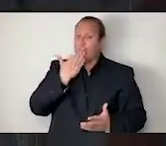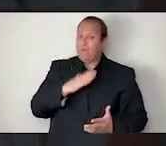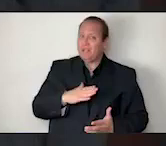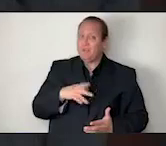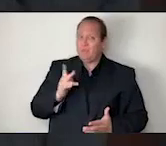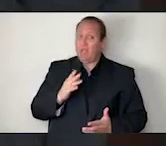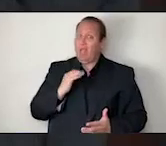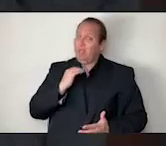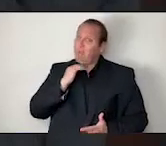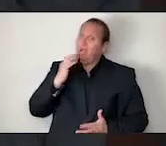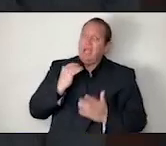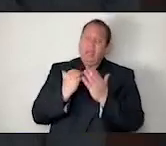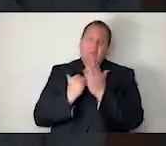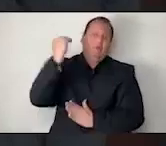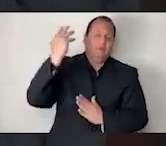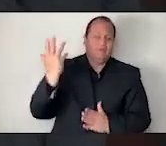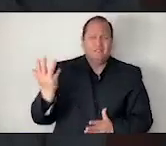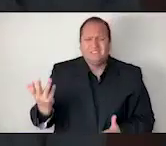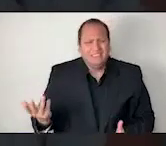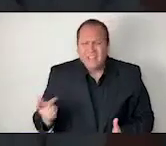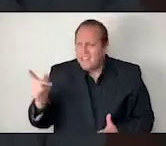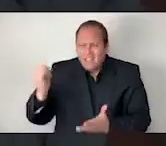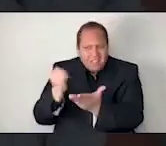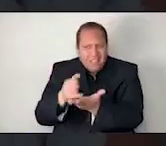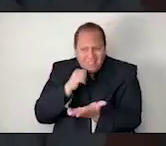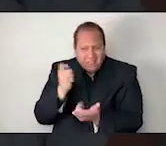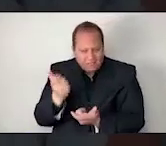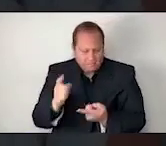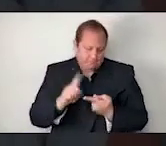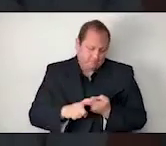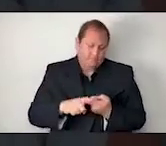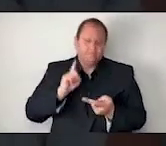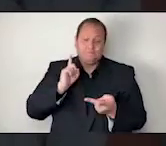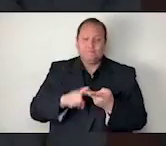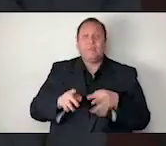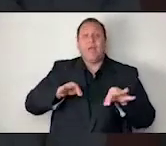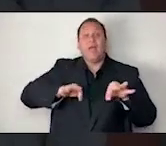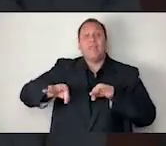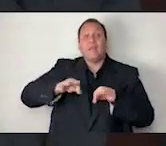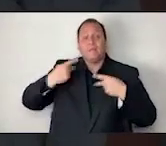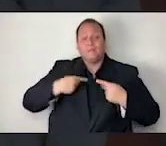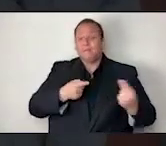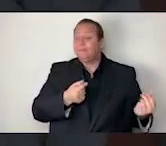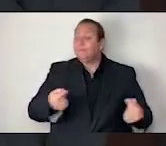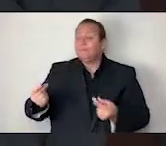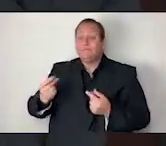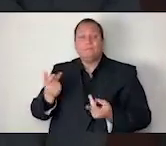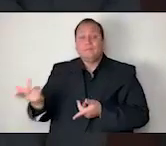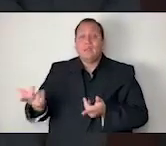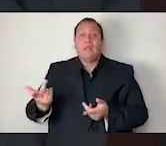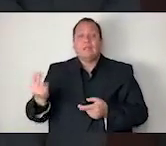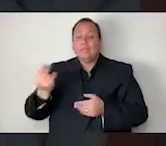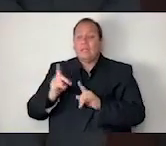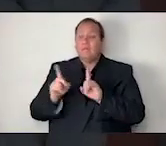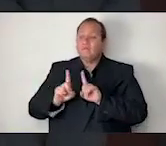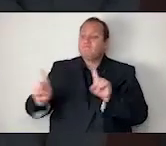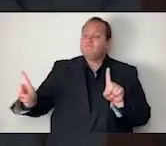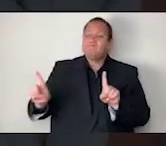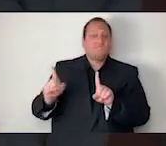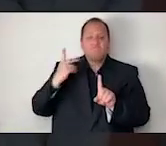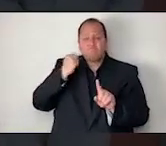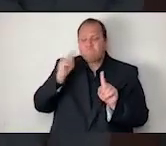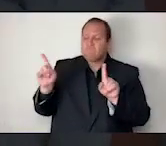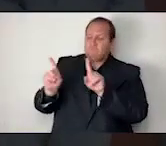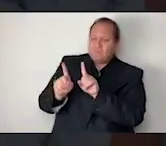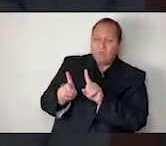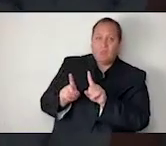no pagan impuestos trabajan a la gente sabiendo que tienen que mantener una distancia nos ayudan